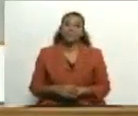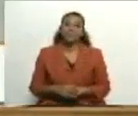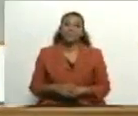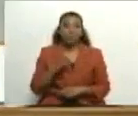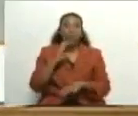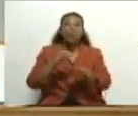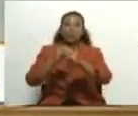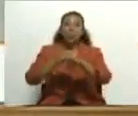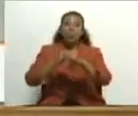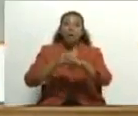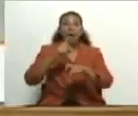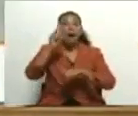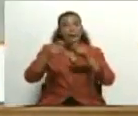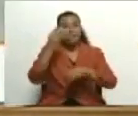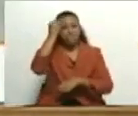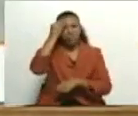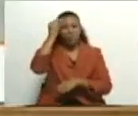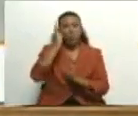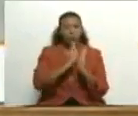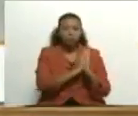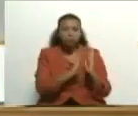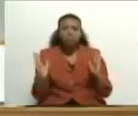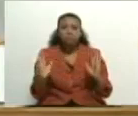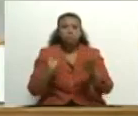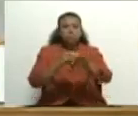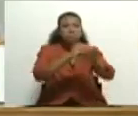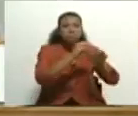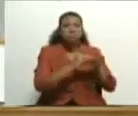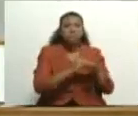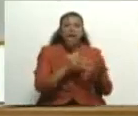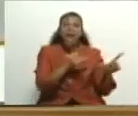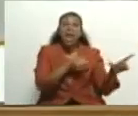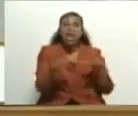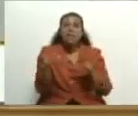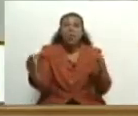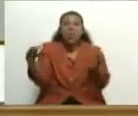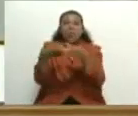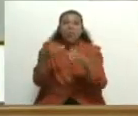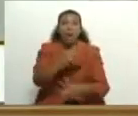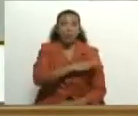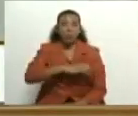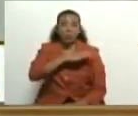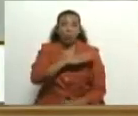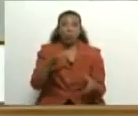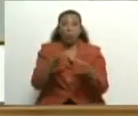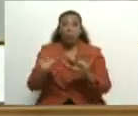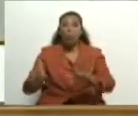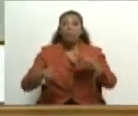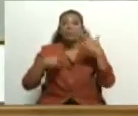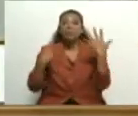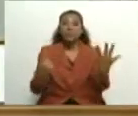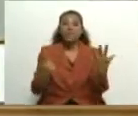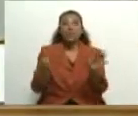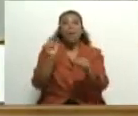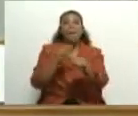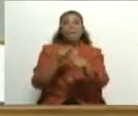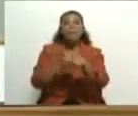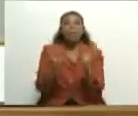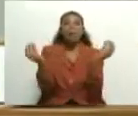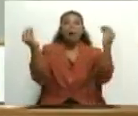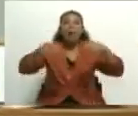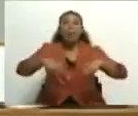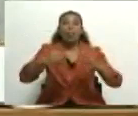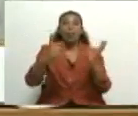Voy a someter a consideración entonces que se incorpore un sexto punto en los